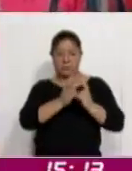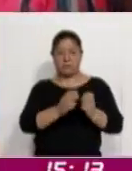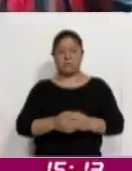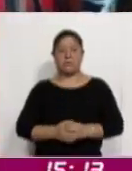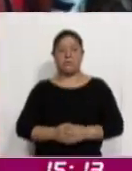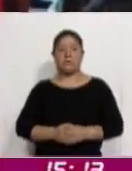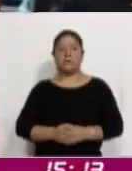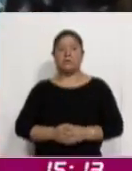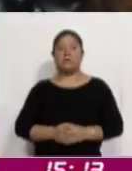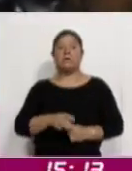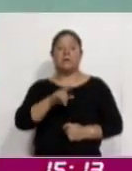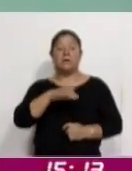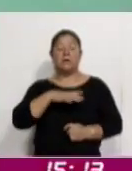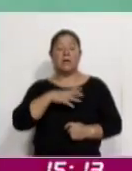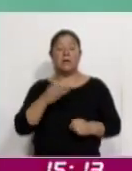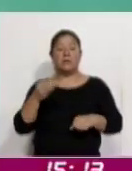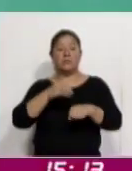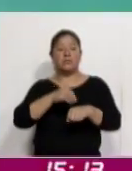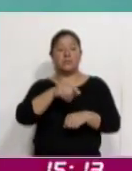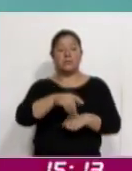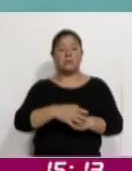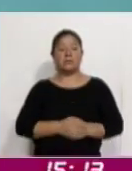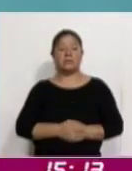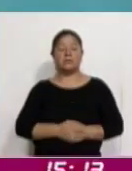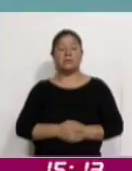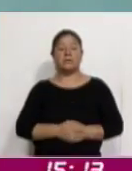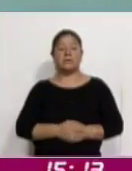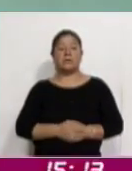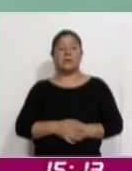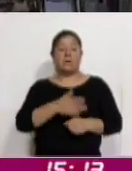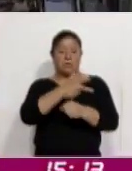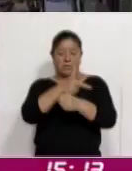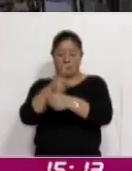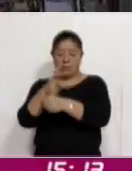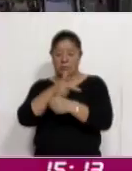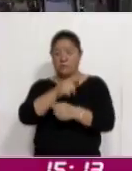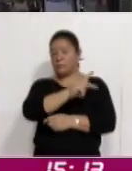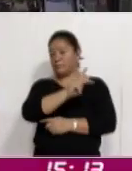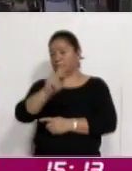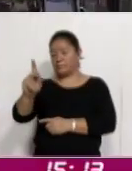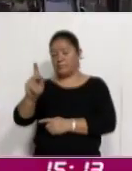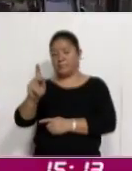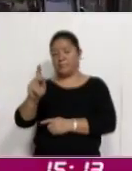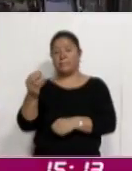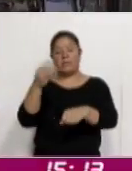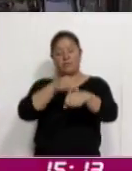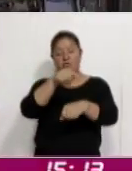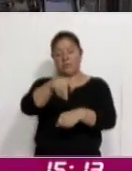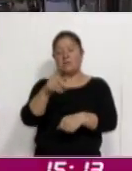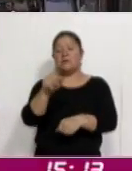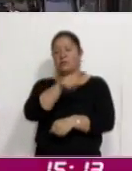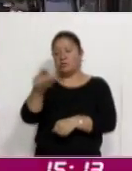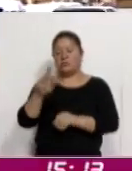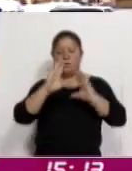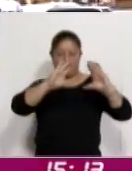las cuales serán equipadas con herramientas y serán capacitadas en este contexto.